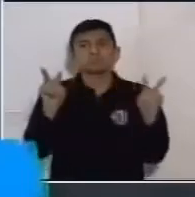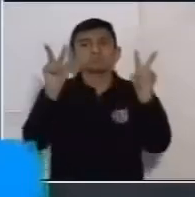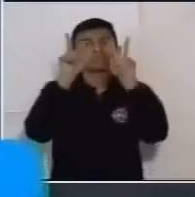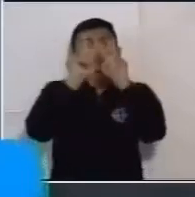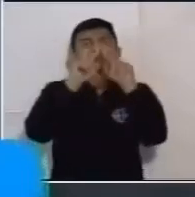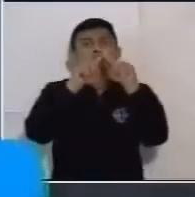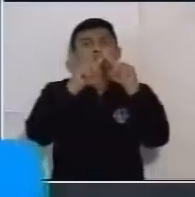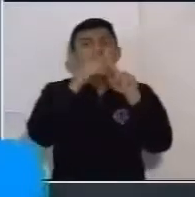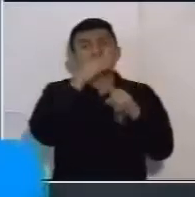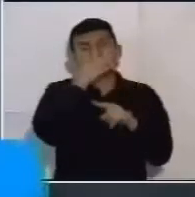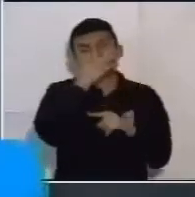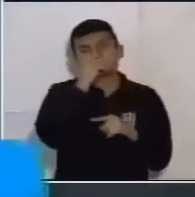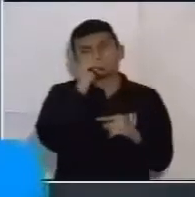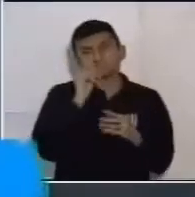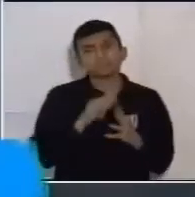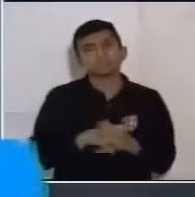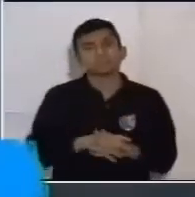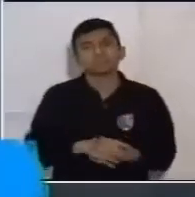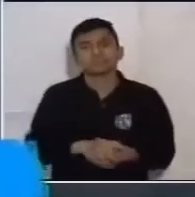x.